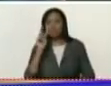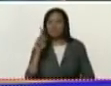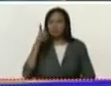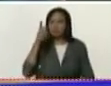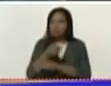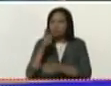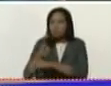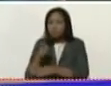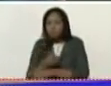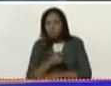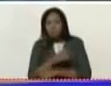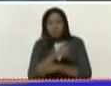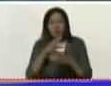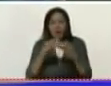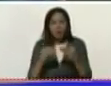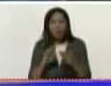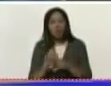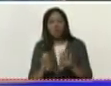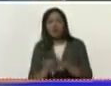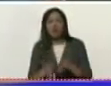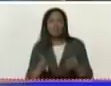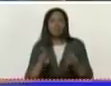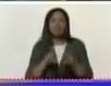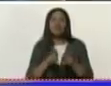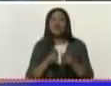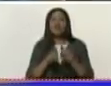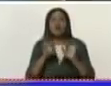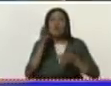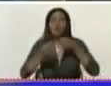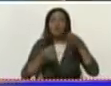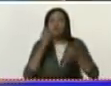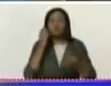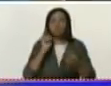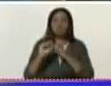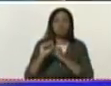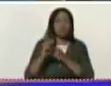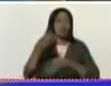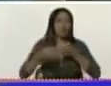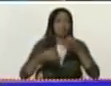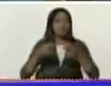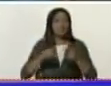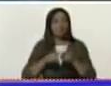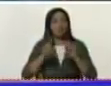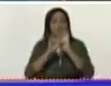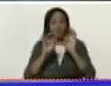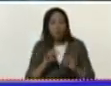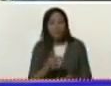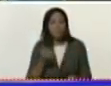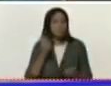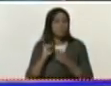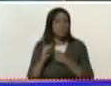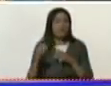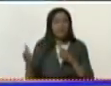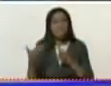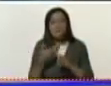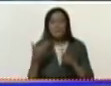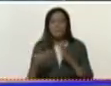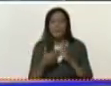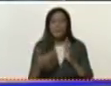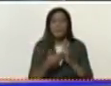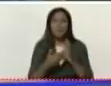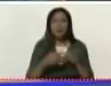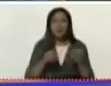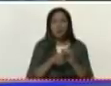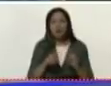cautelares de justicia para evitar la violencia terrorista, para evitar los ataques y los